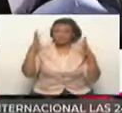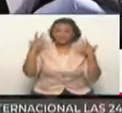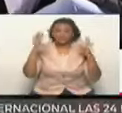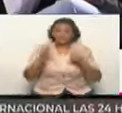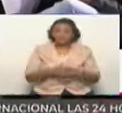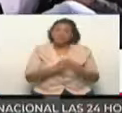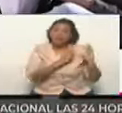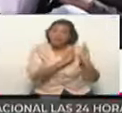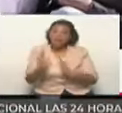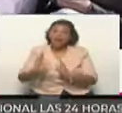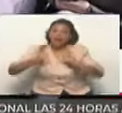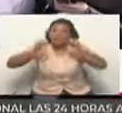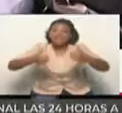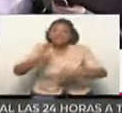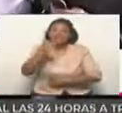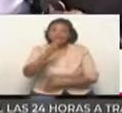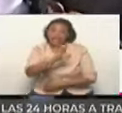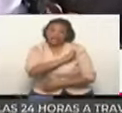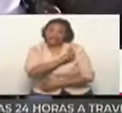Este plan arranca el 10 de enero.